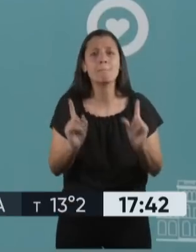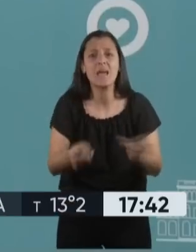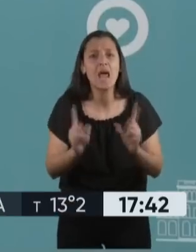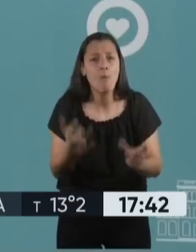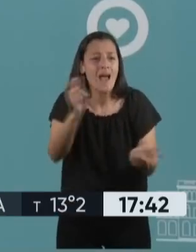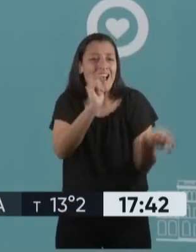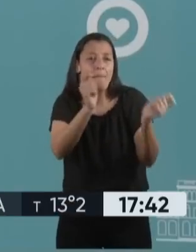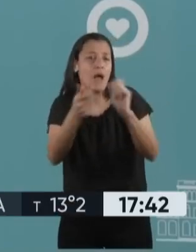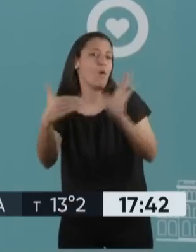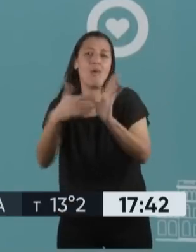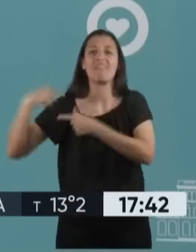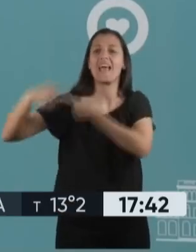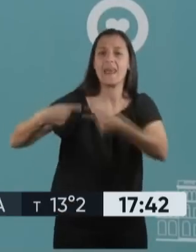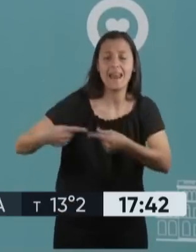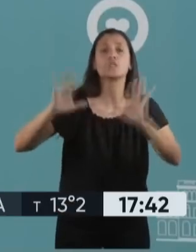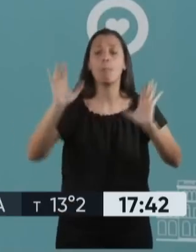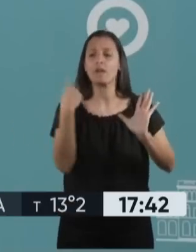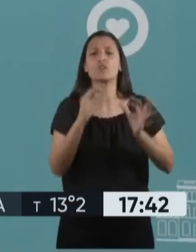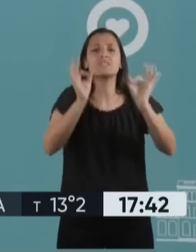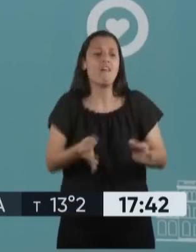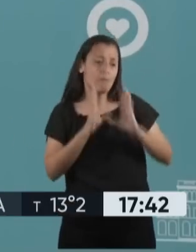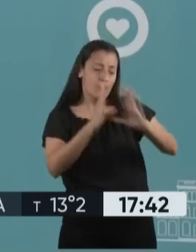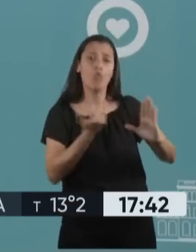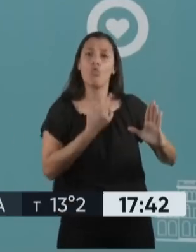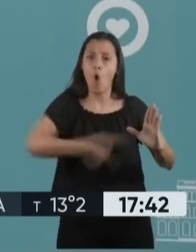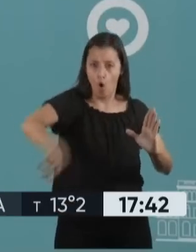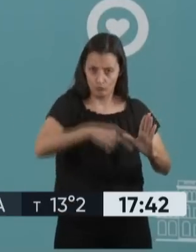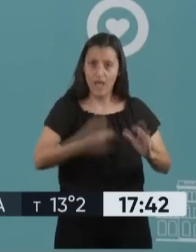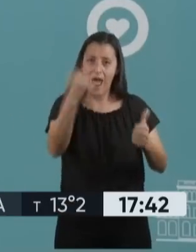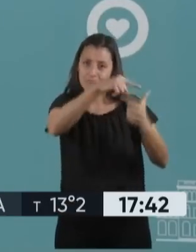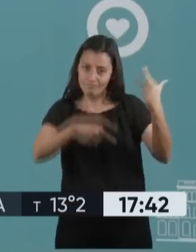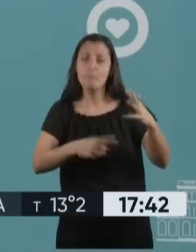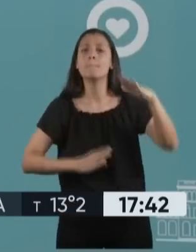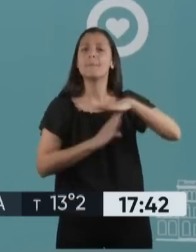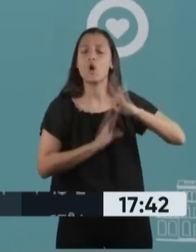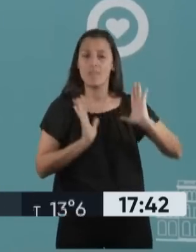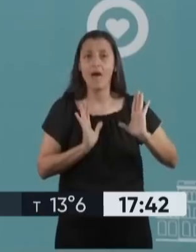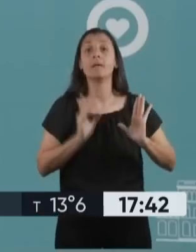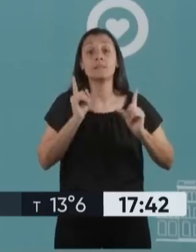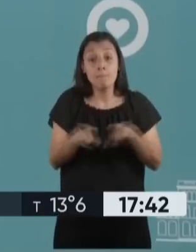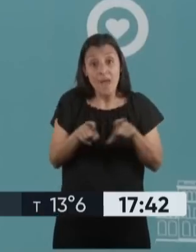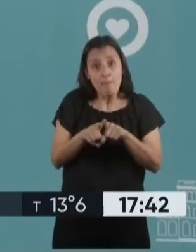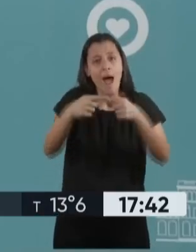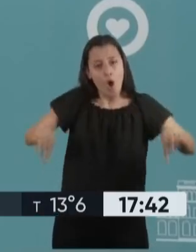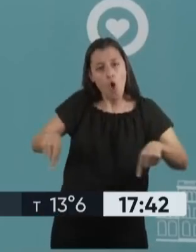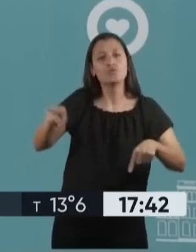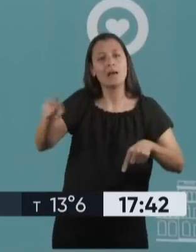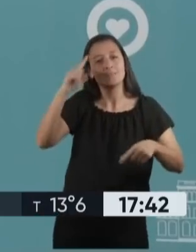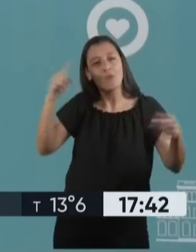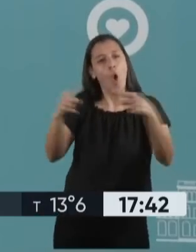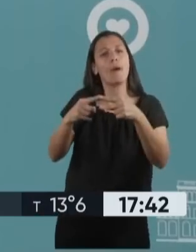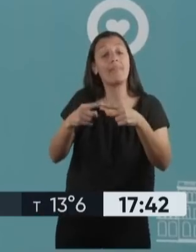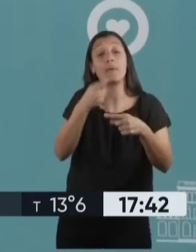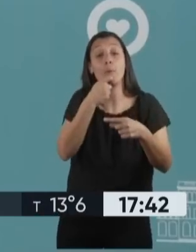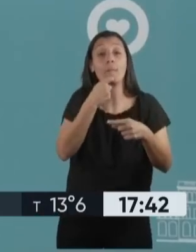cambiando de generación en generación, pero la verdad es que son exactamente los mismos de siempre y esos intereses son los que en determinadas circunstancias, cuando las cosas